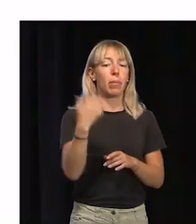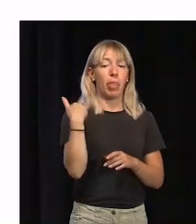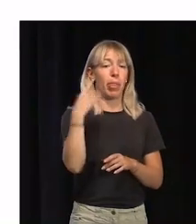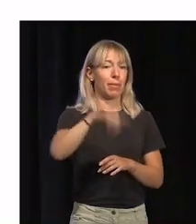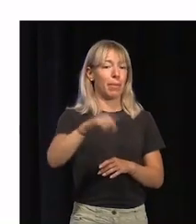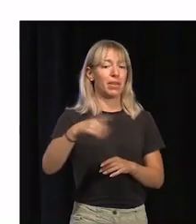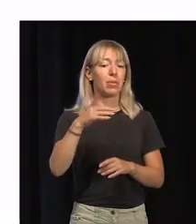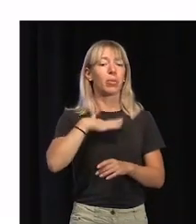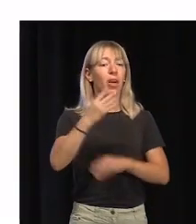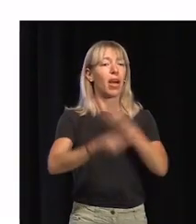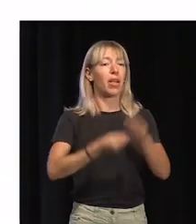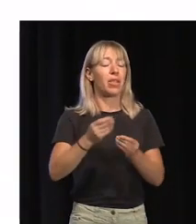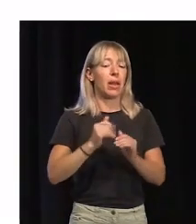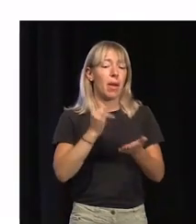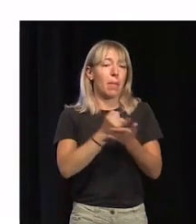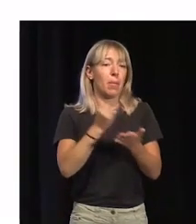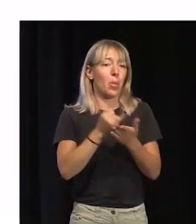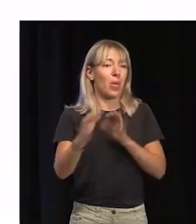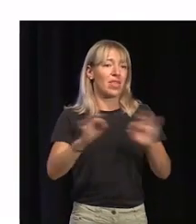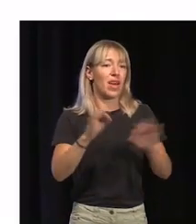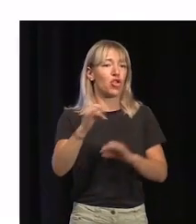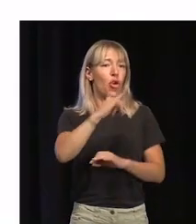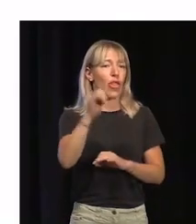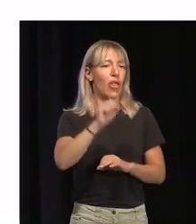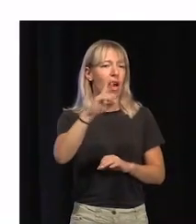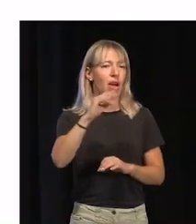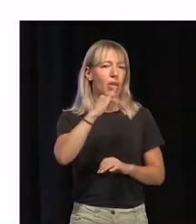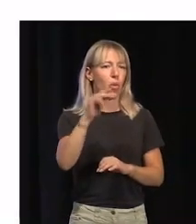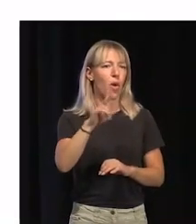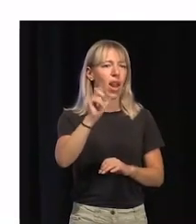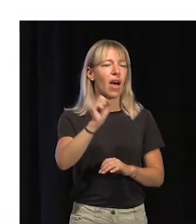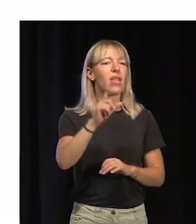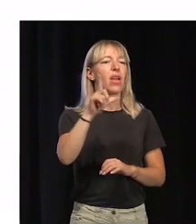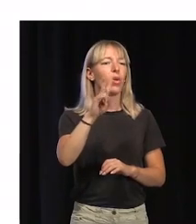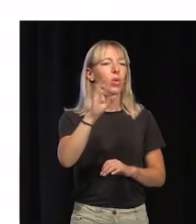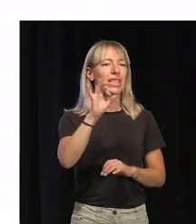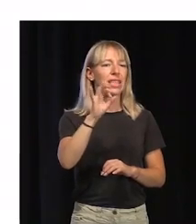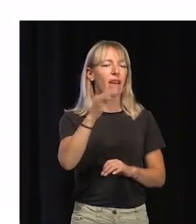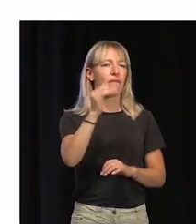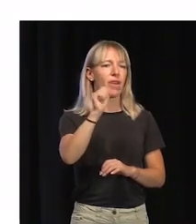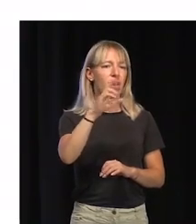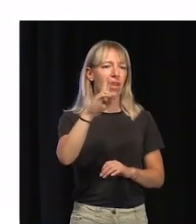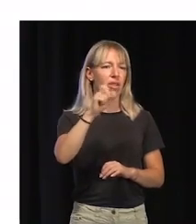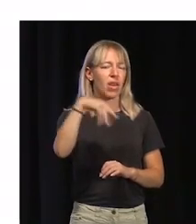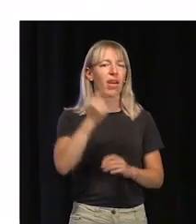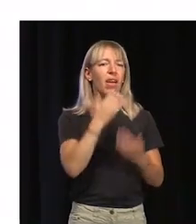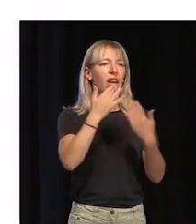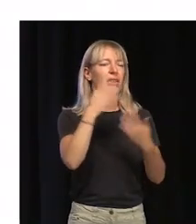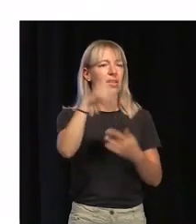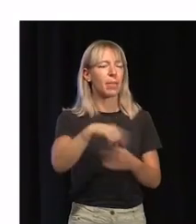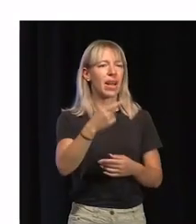incluso hemos podido hacer un pequeño piloto con el Teatro de la Zarzuela, con la Zarzuela de Luisa Fernanda y además gracias a SITEG España,